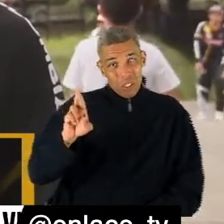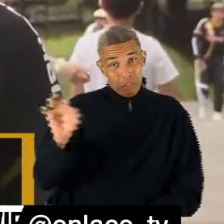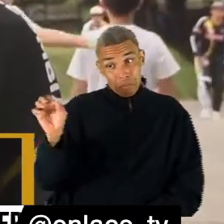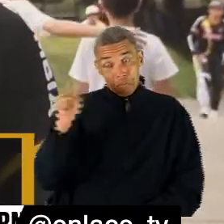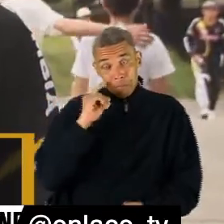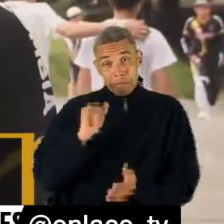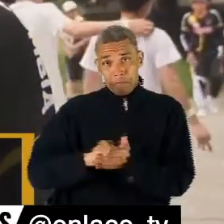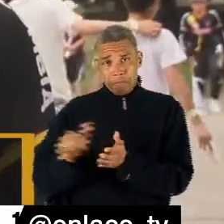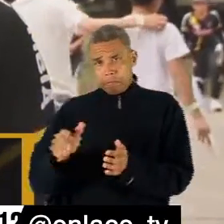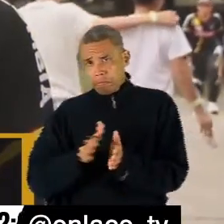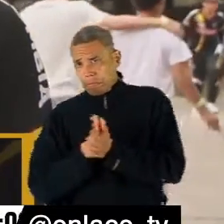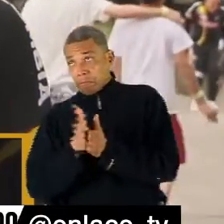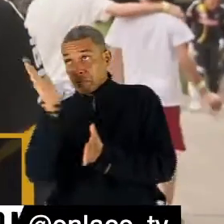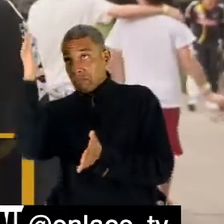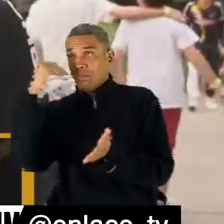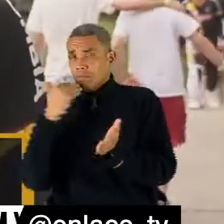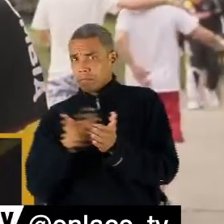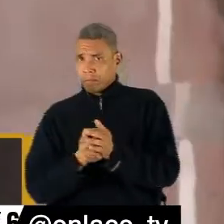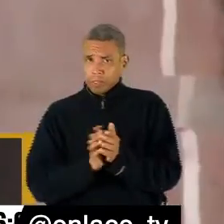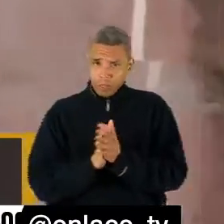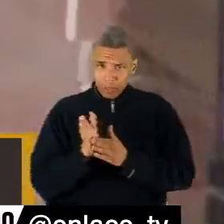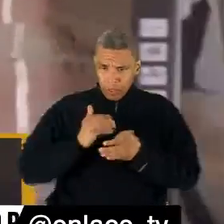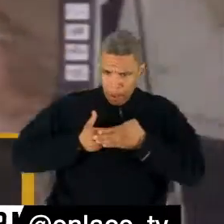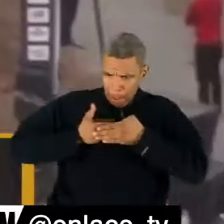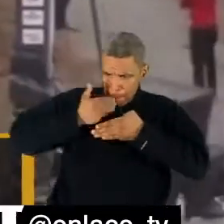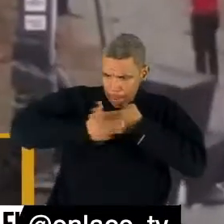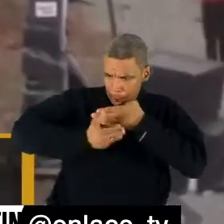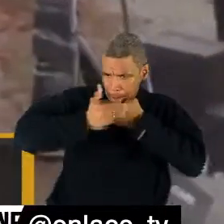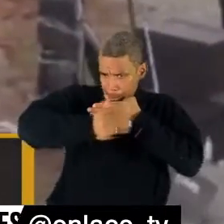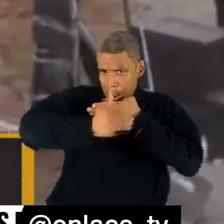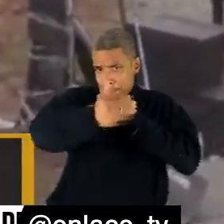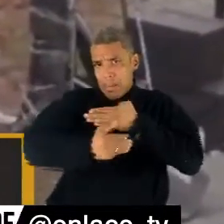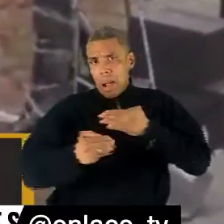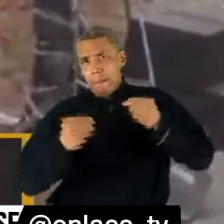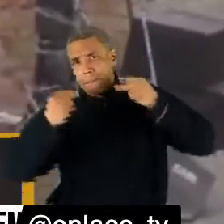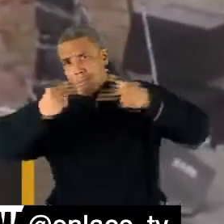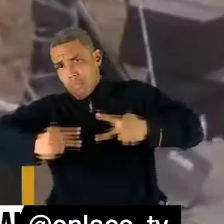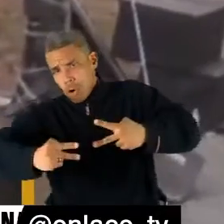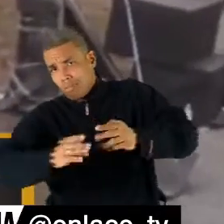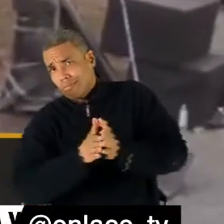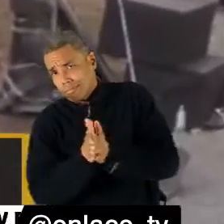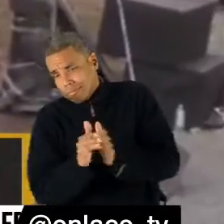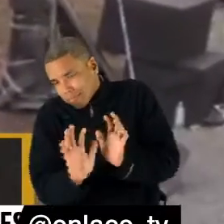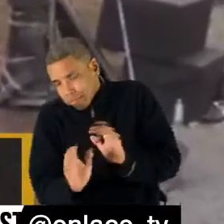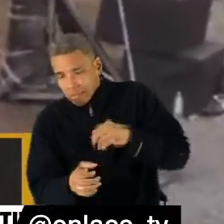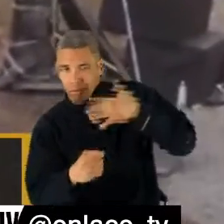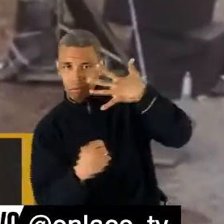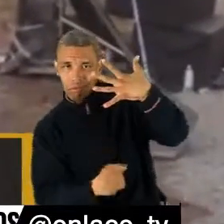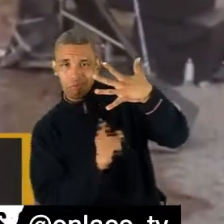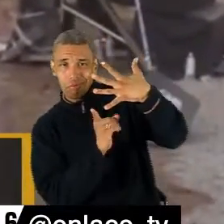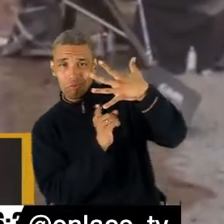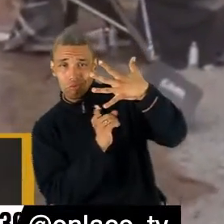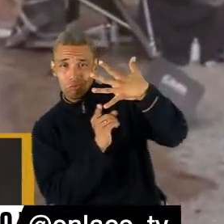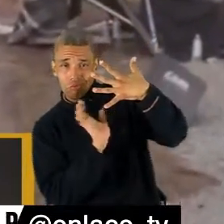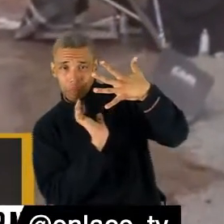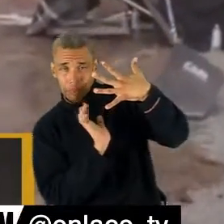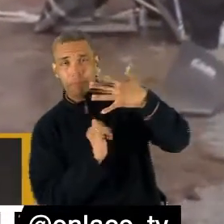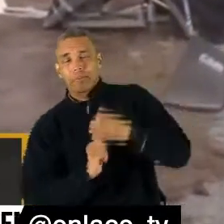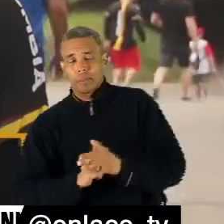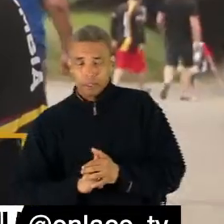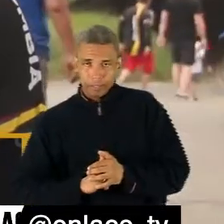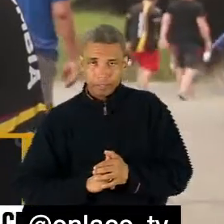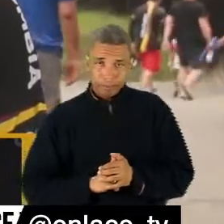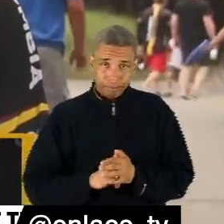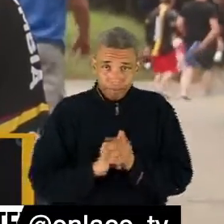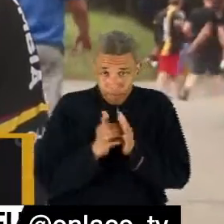llegar a semifinales. Desafortunadamente quedé quinto lugar, faltó uno para clasificar a la final. Ahora prepararme el